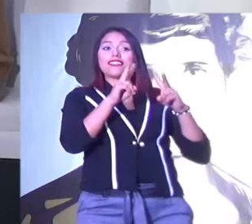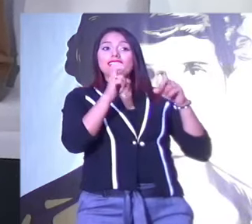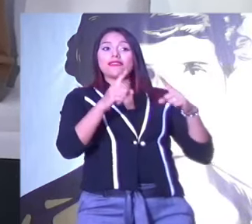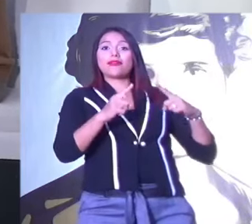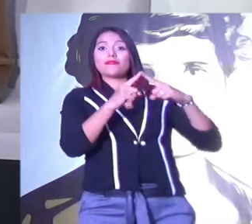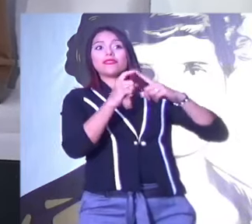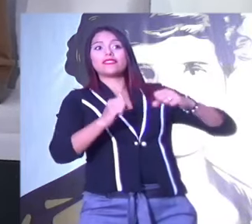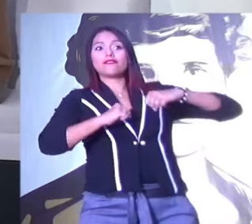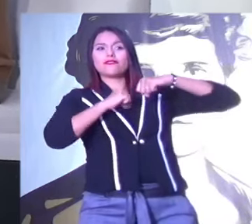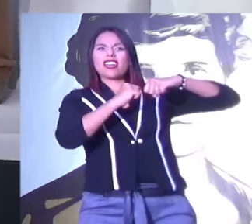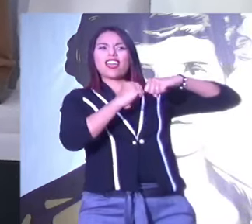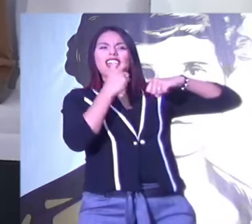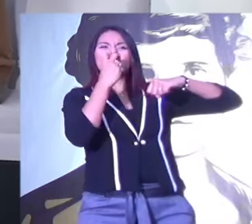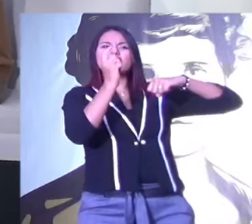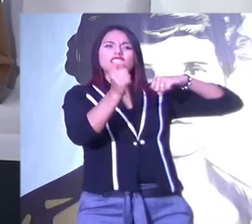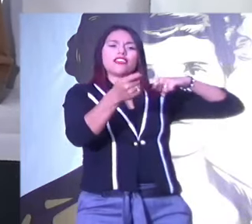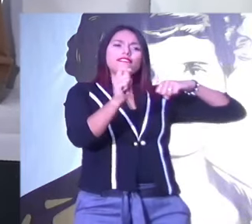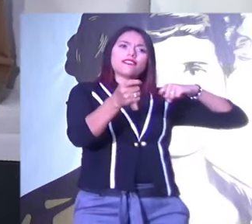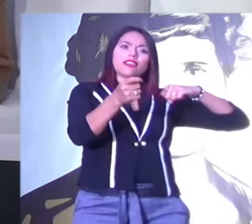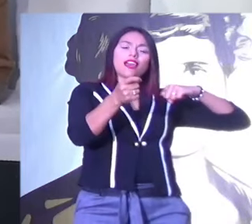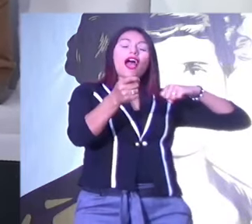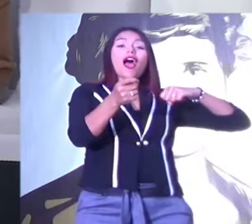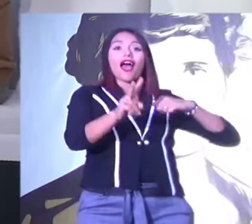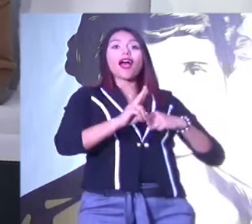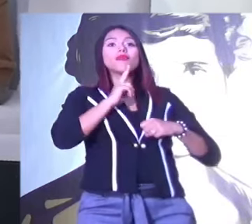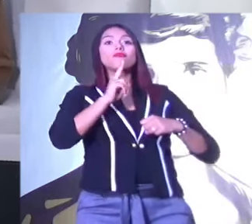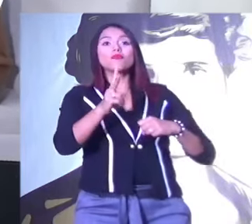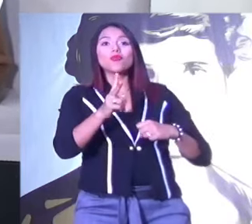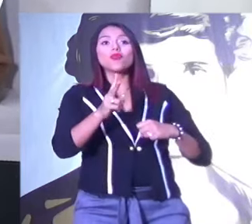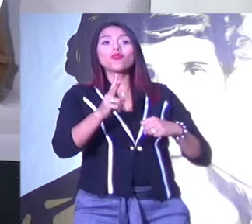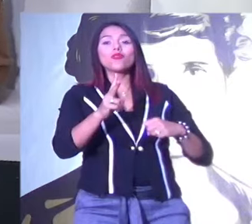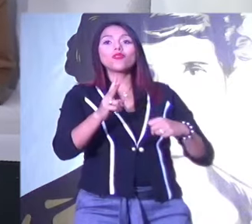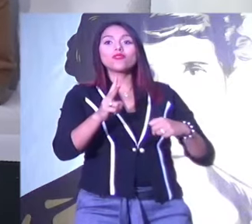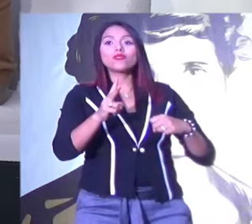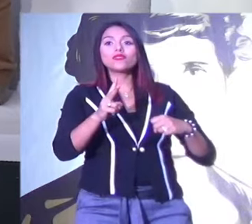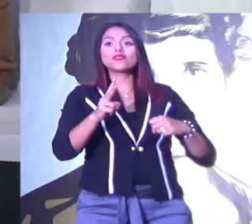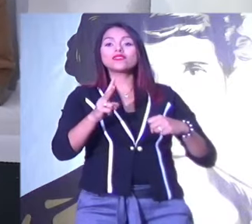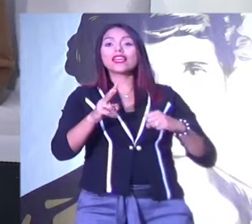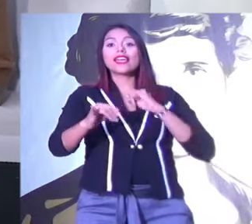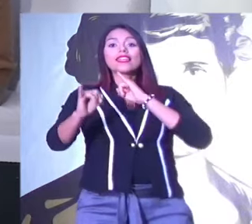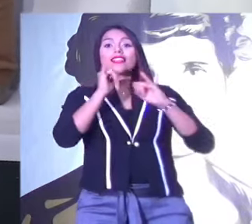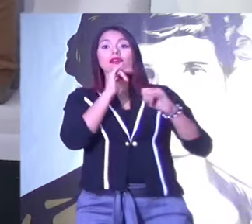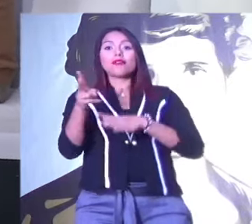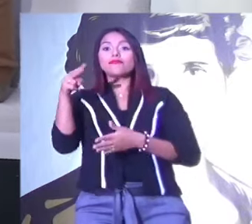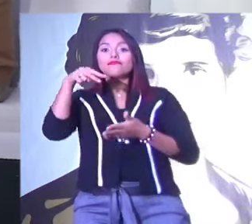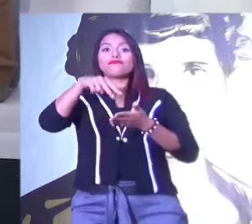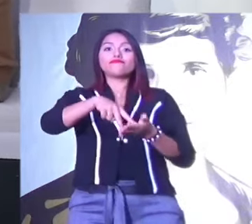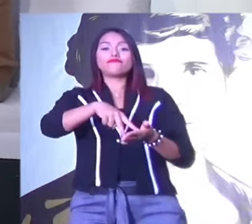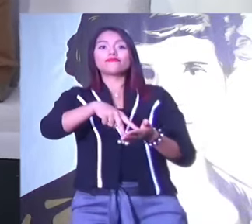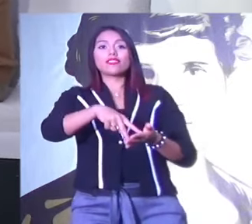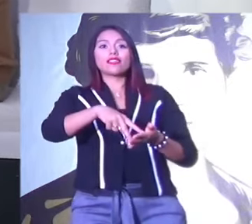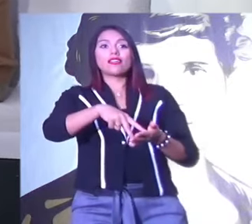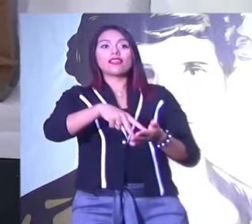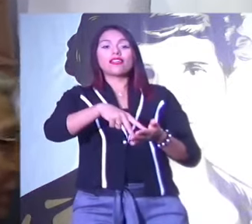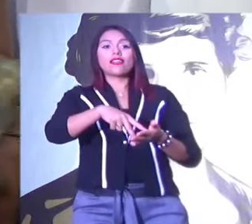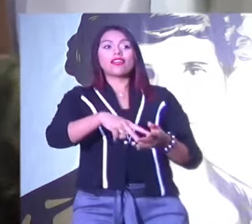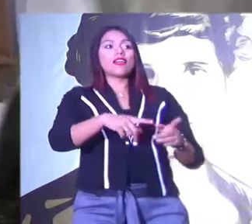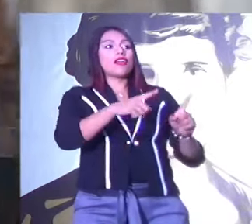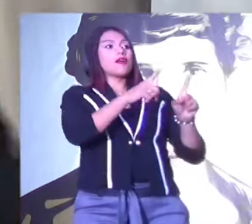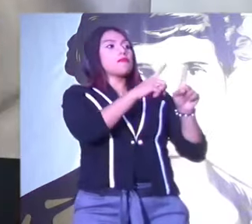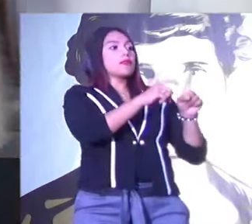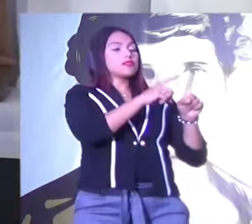que eso es la literatura, ¿no? Estos cuentos se leen en voz alta, piden ser interpretados, tus personajes se